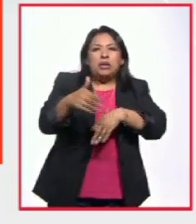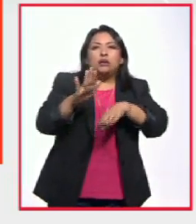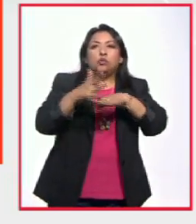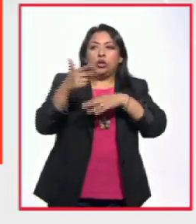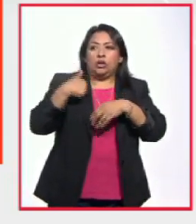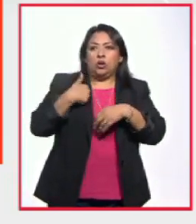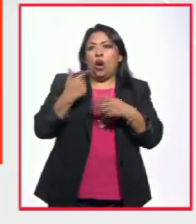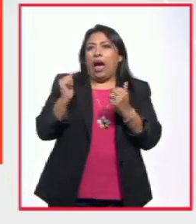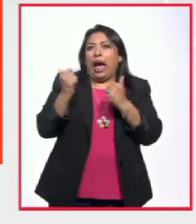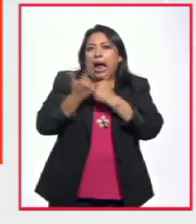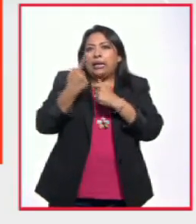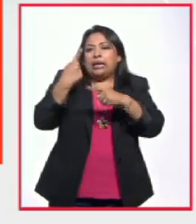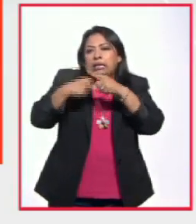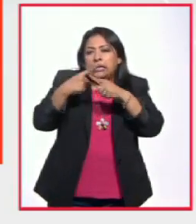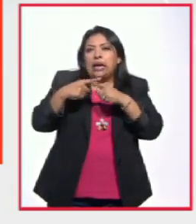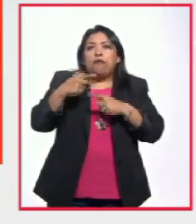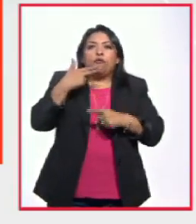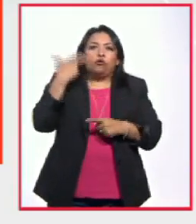de muerte.